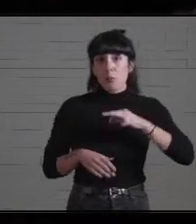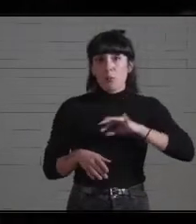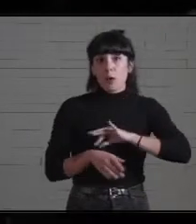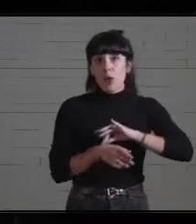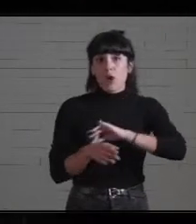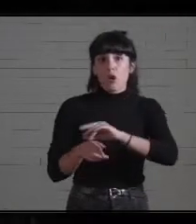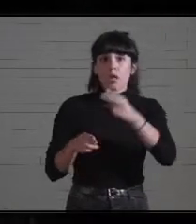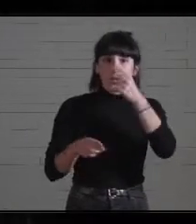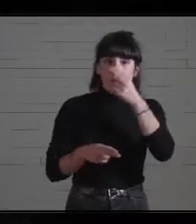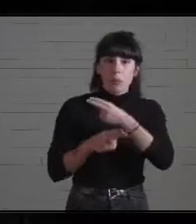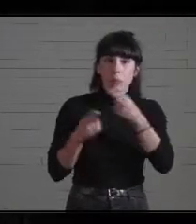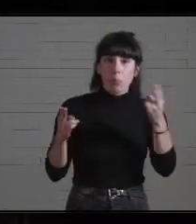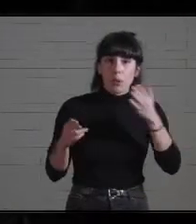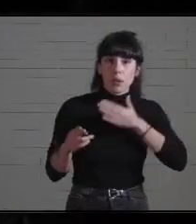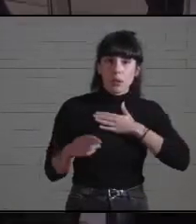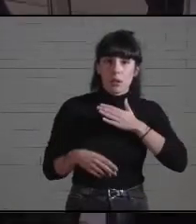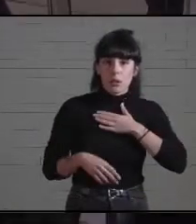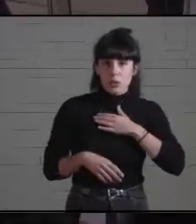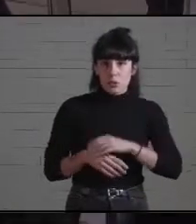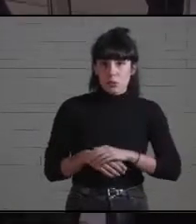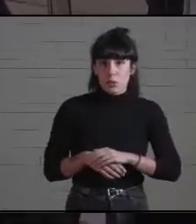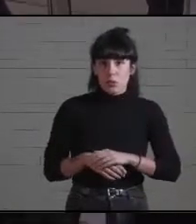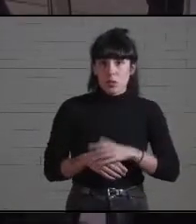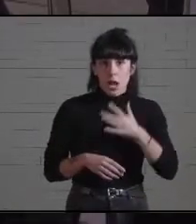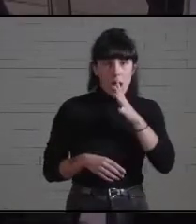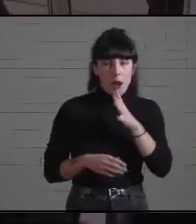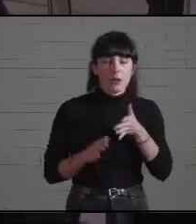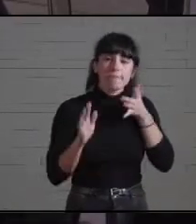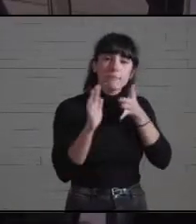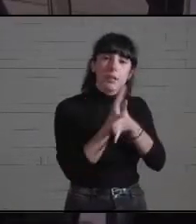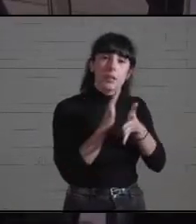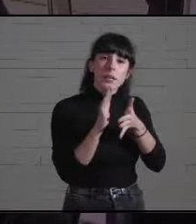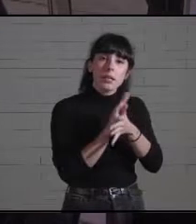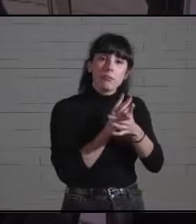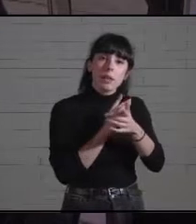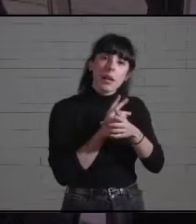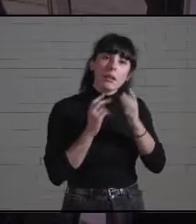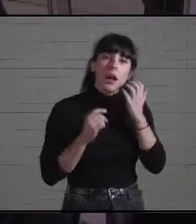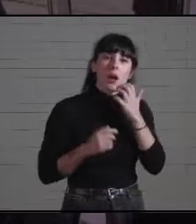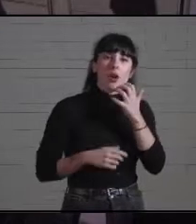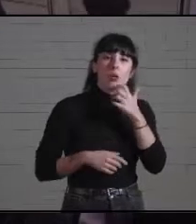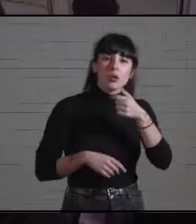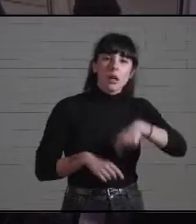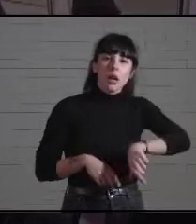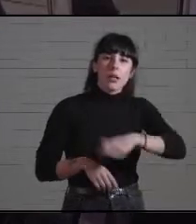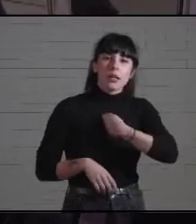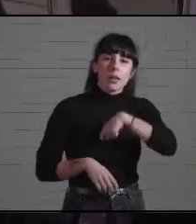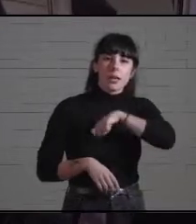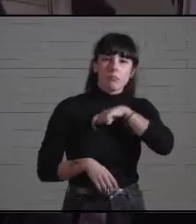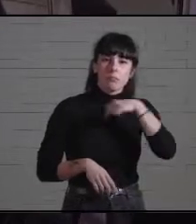las políticas, como vamos a ver ahora, explica esta particularidad española.